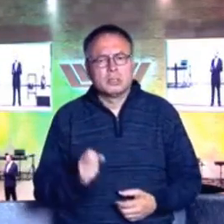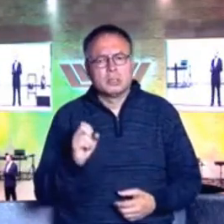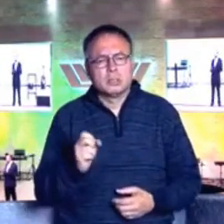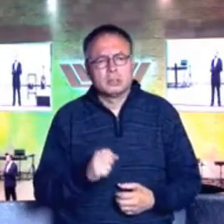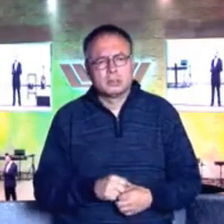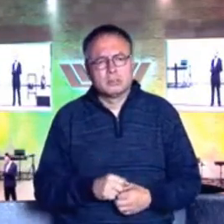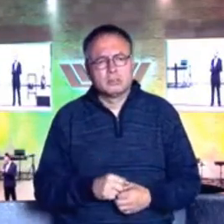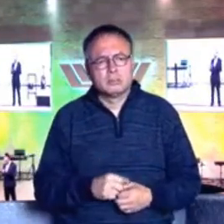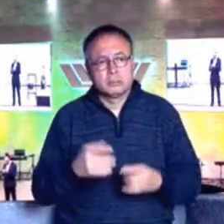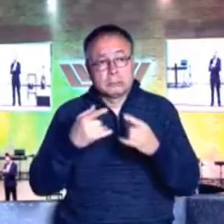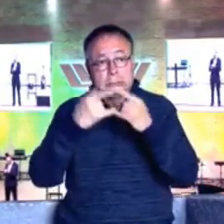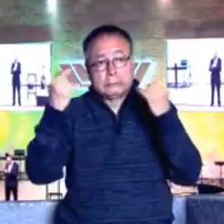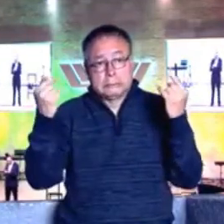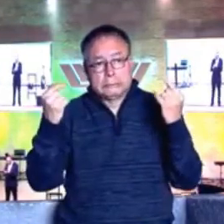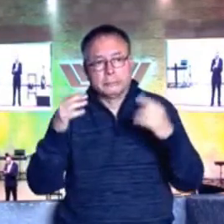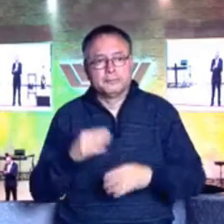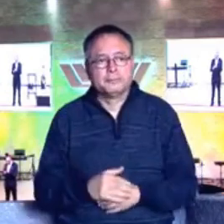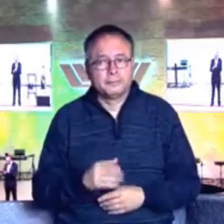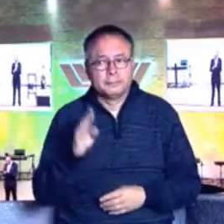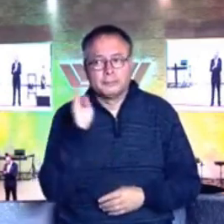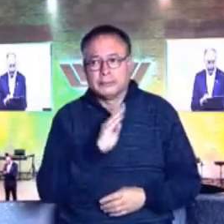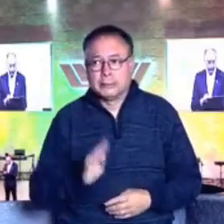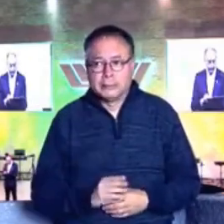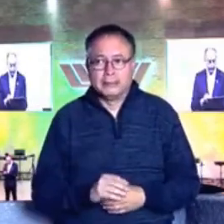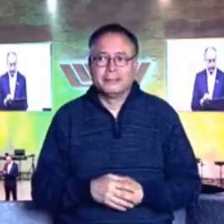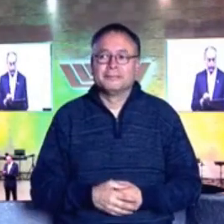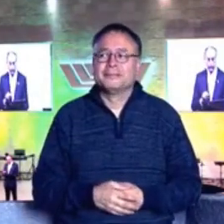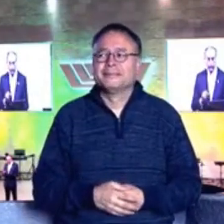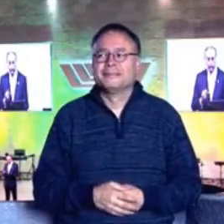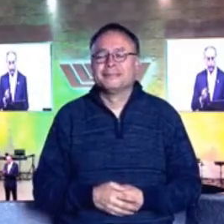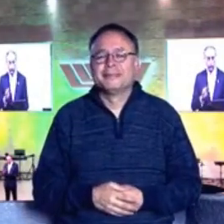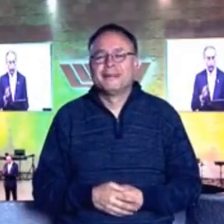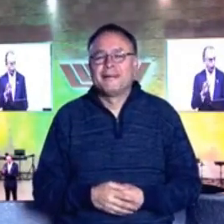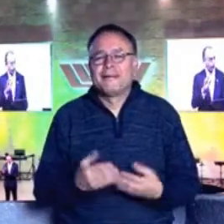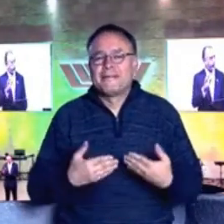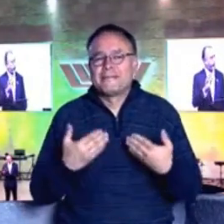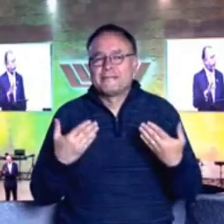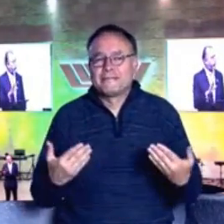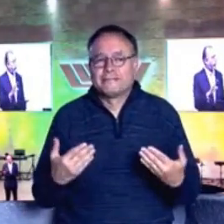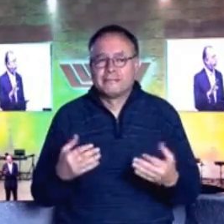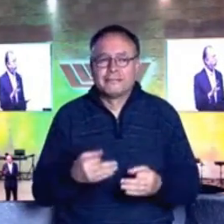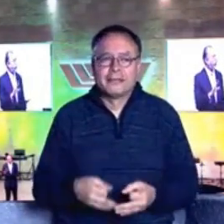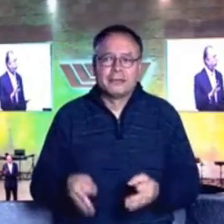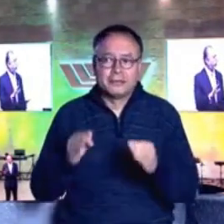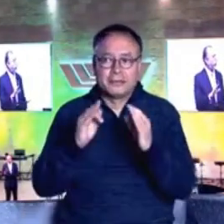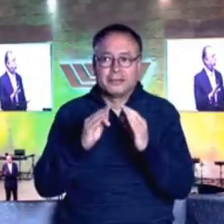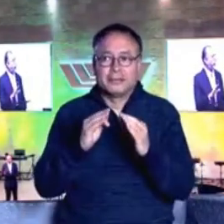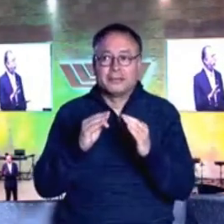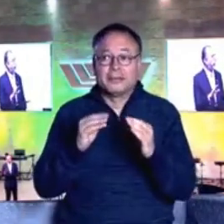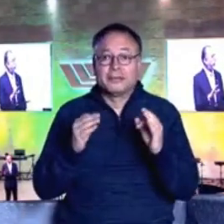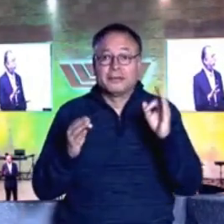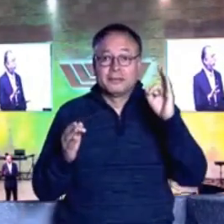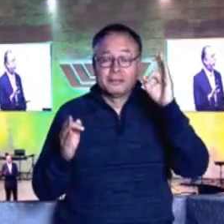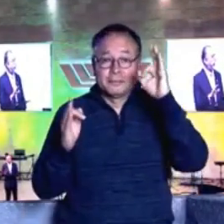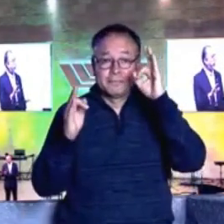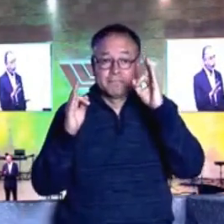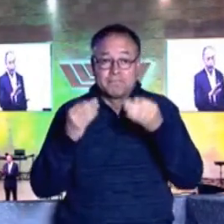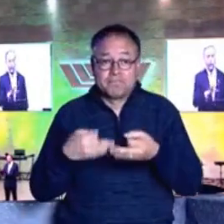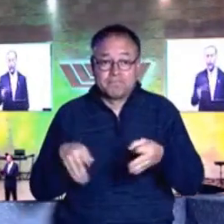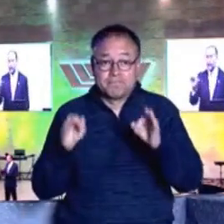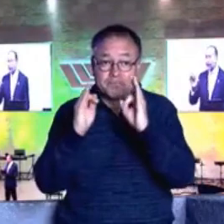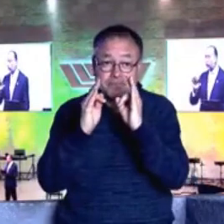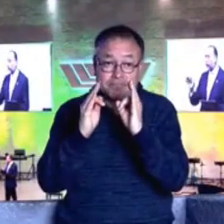terribles pero ahora Dios nos confronta tú tienes que ser un buen proveedor y no